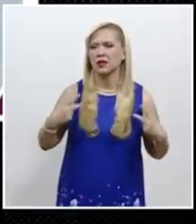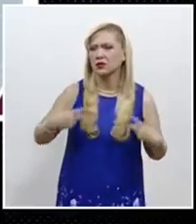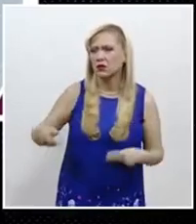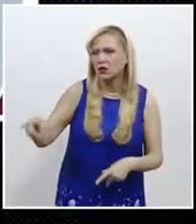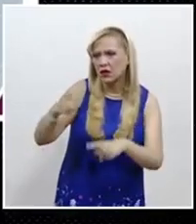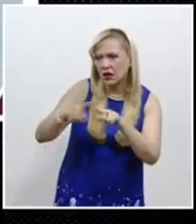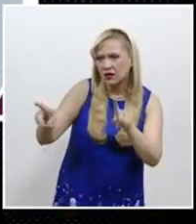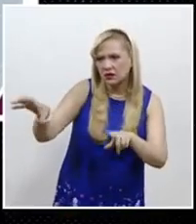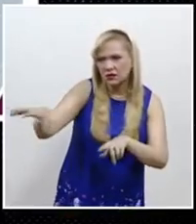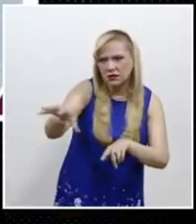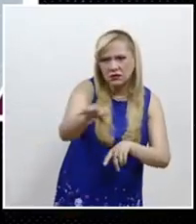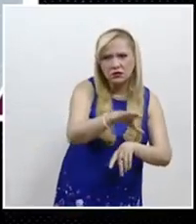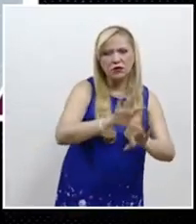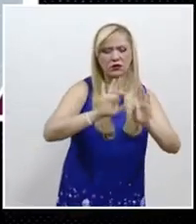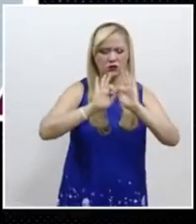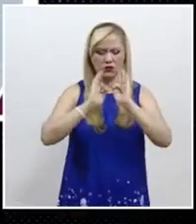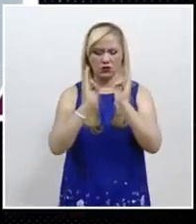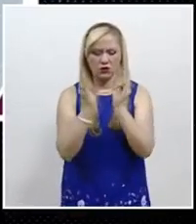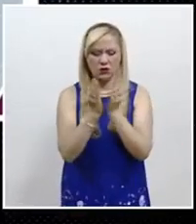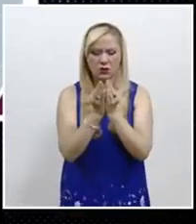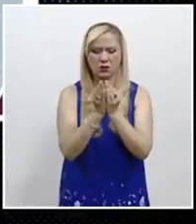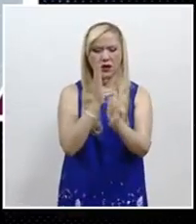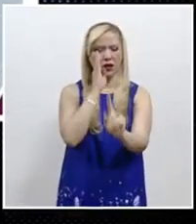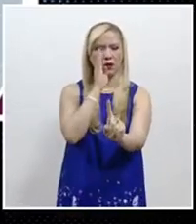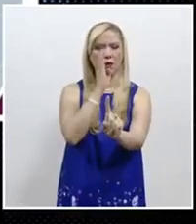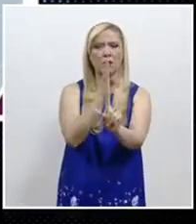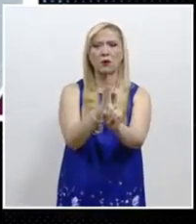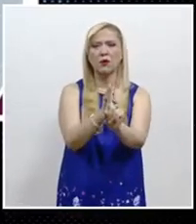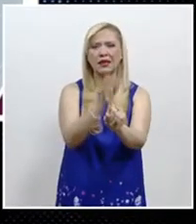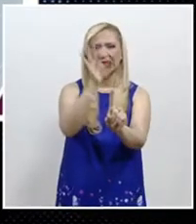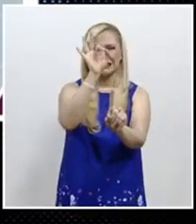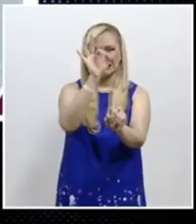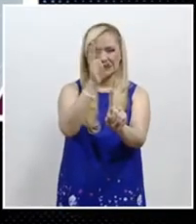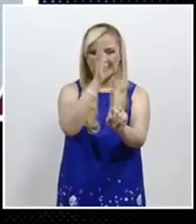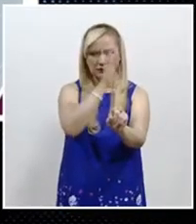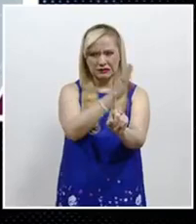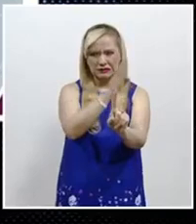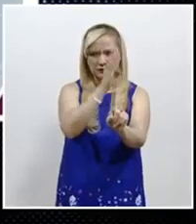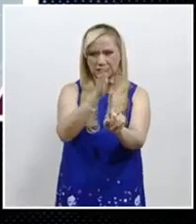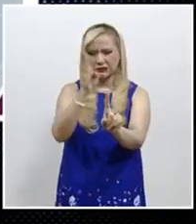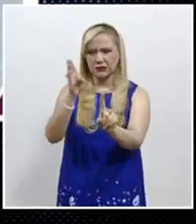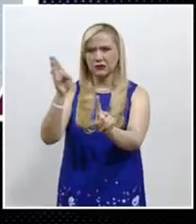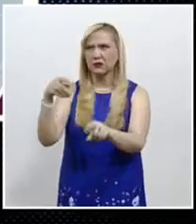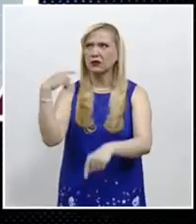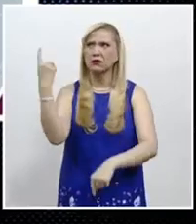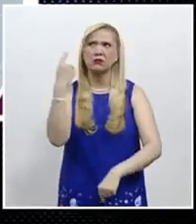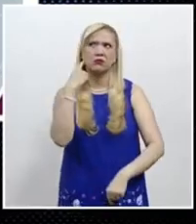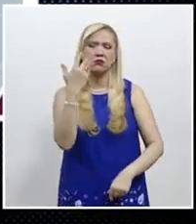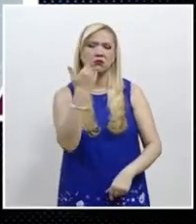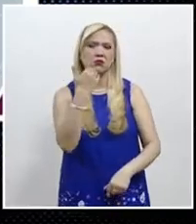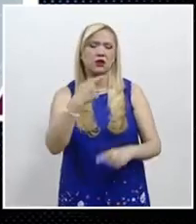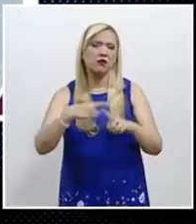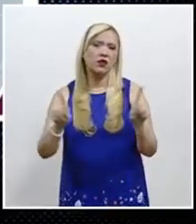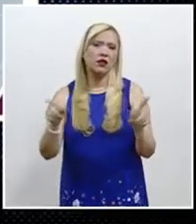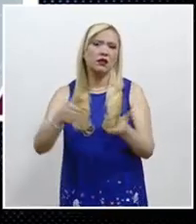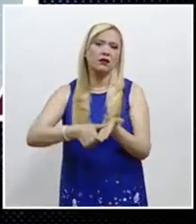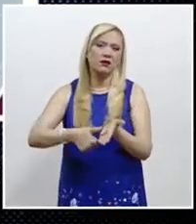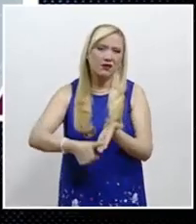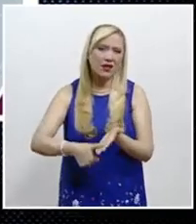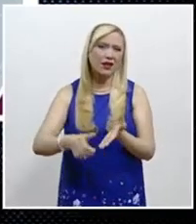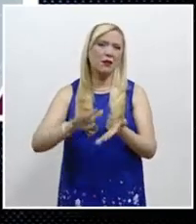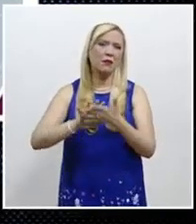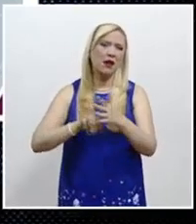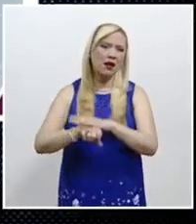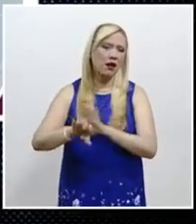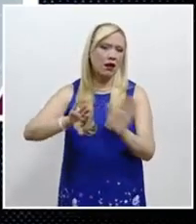sociológicos, de metodologías únicas, particulares, que no se ven en otras ramas y áreas del derecho. Por lo